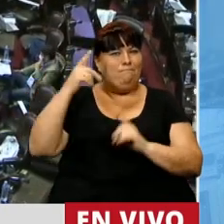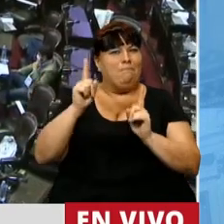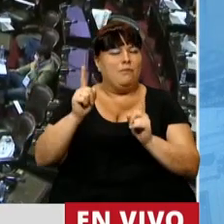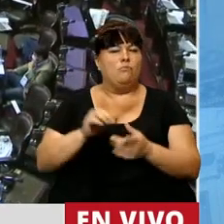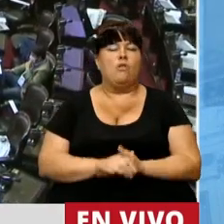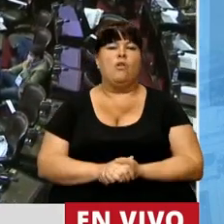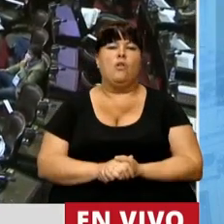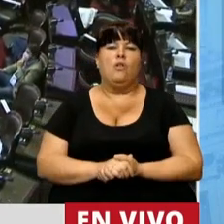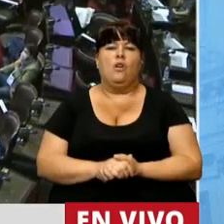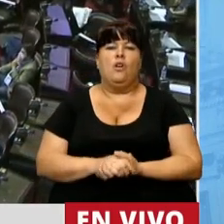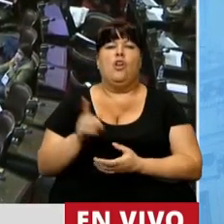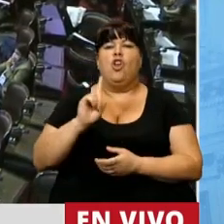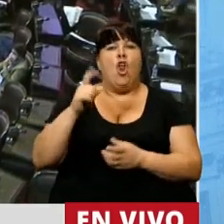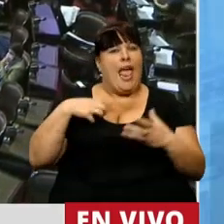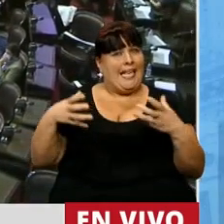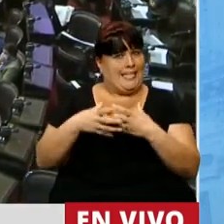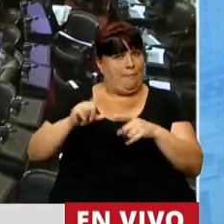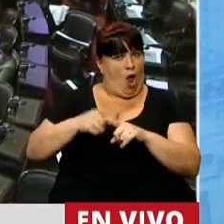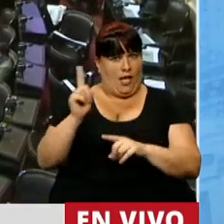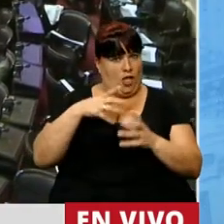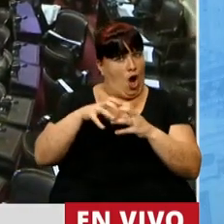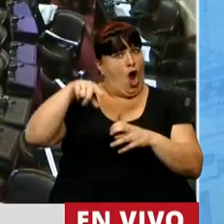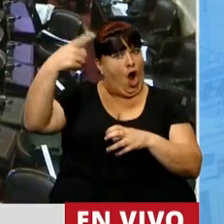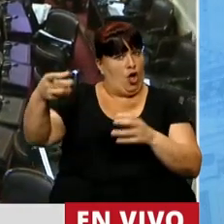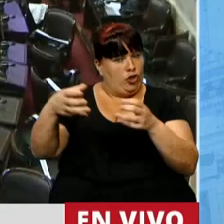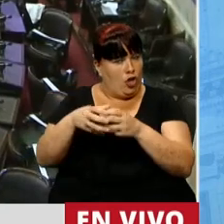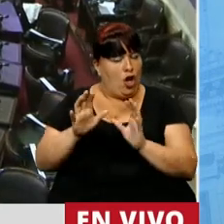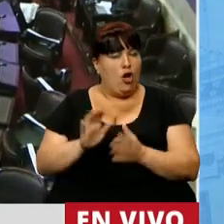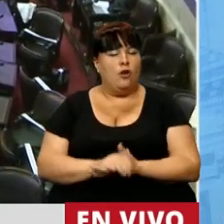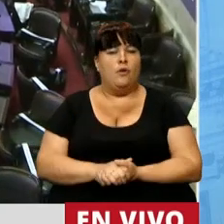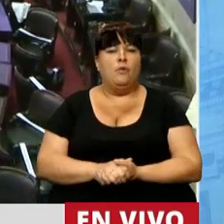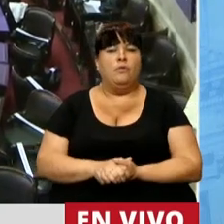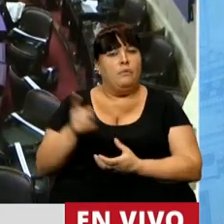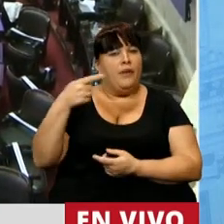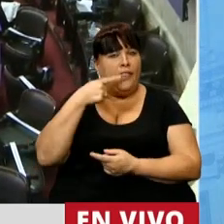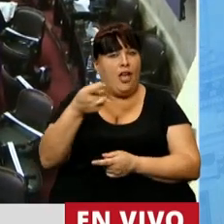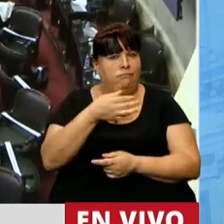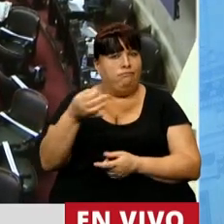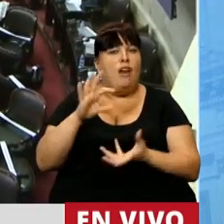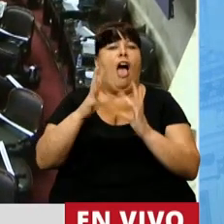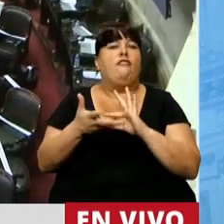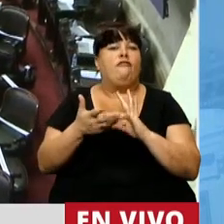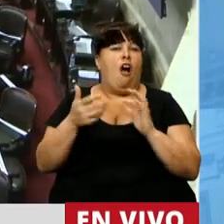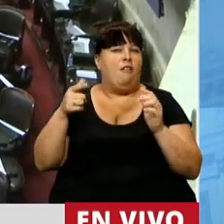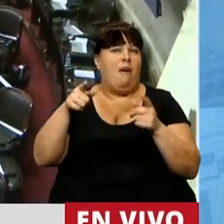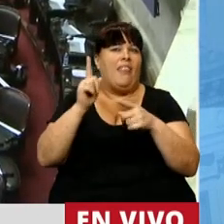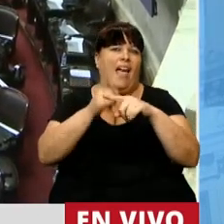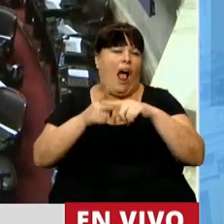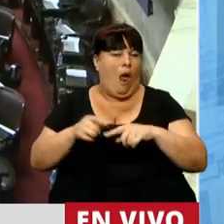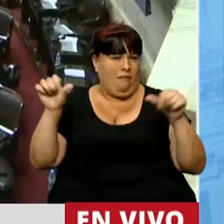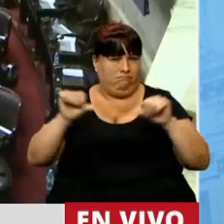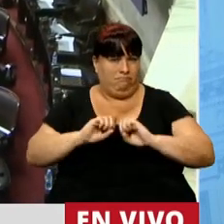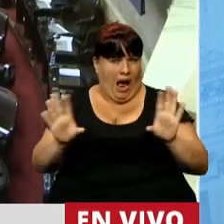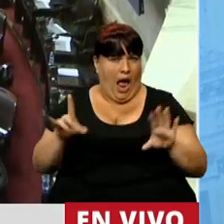palabra, y que no son de mi partido político, lo manifestaron, es un sistema deficitario,